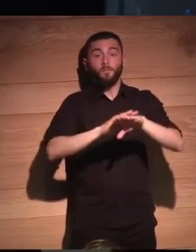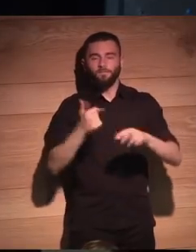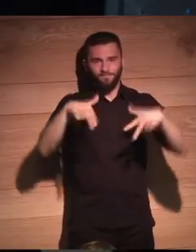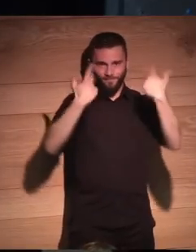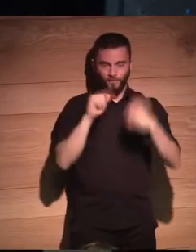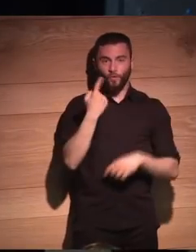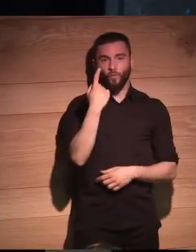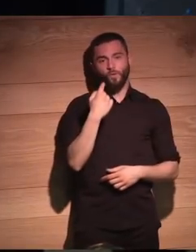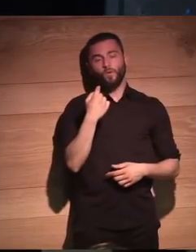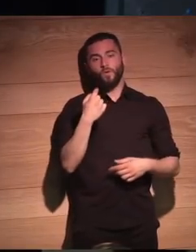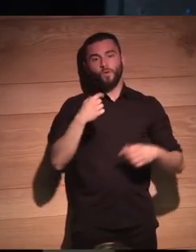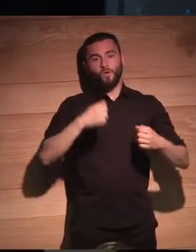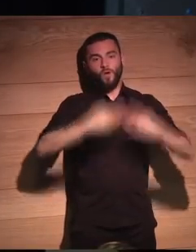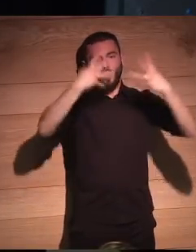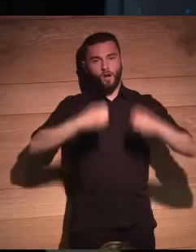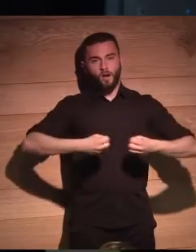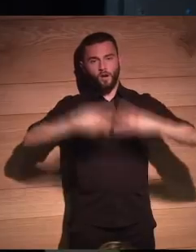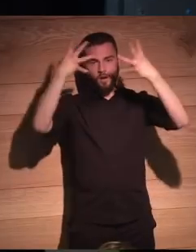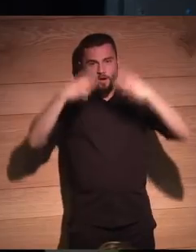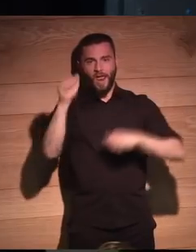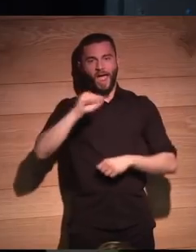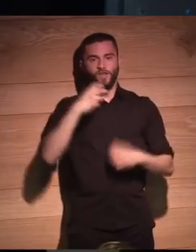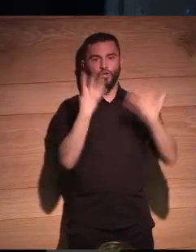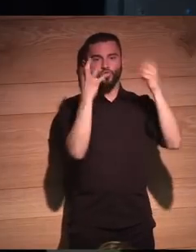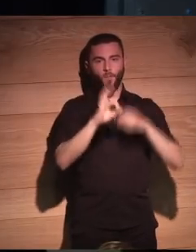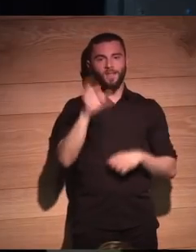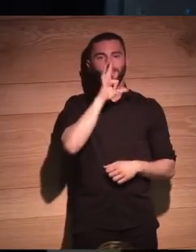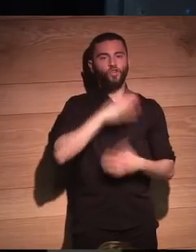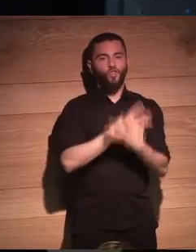una serie de rascacielos de los años 90 del siglo XIX